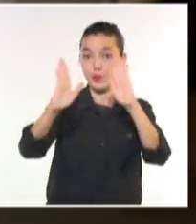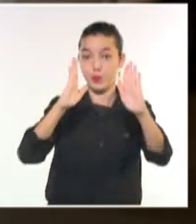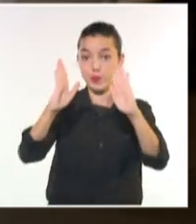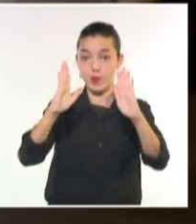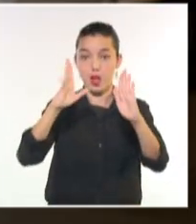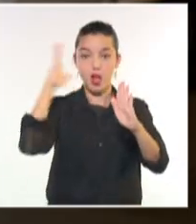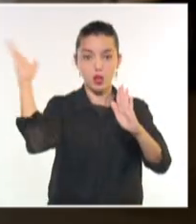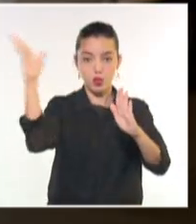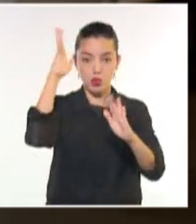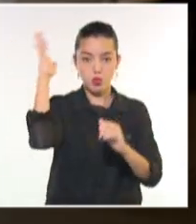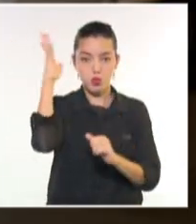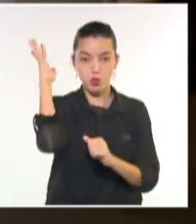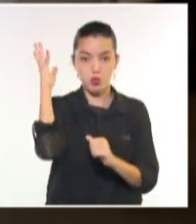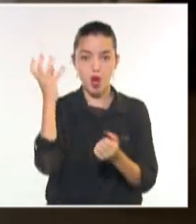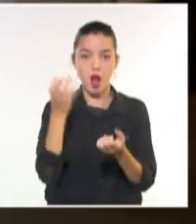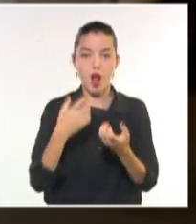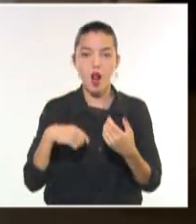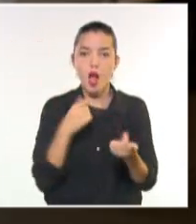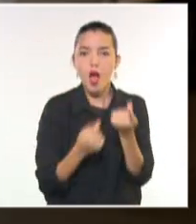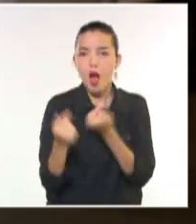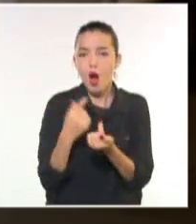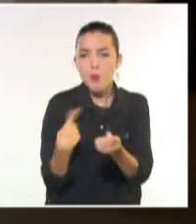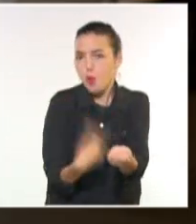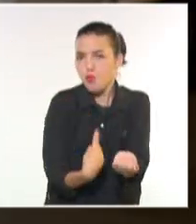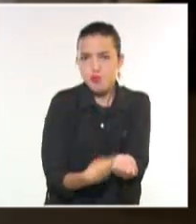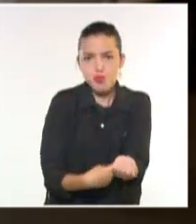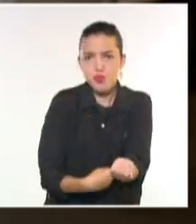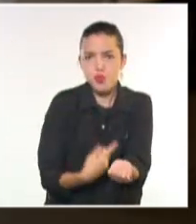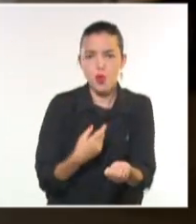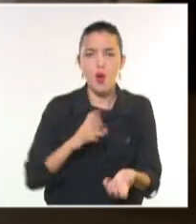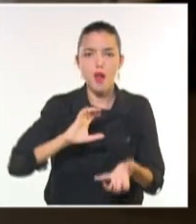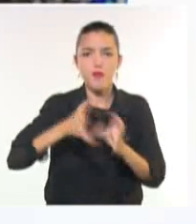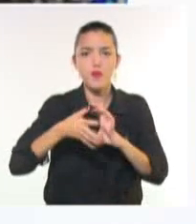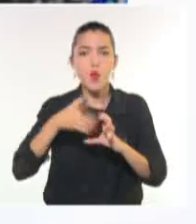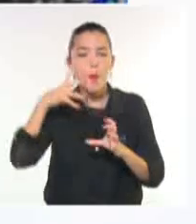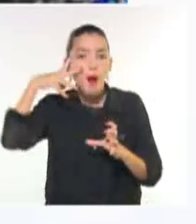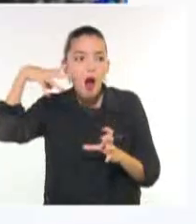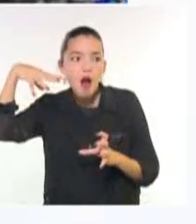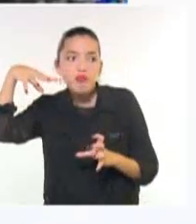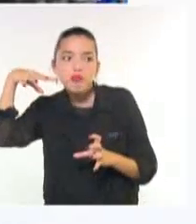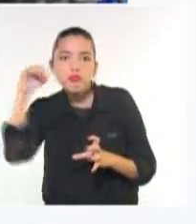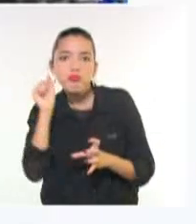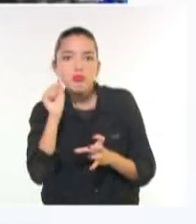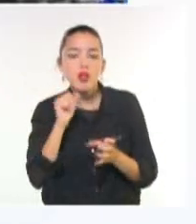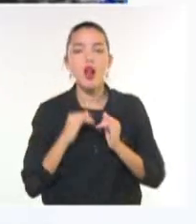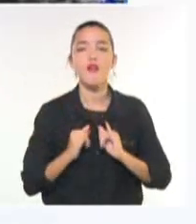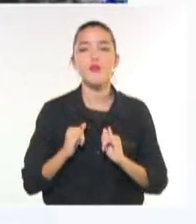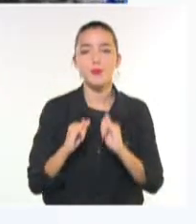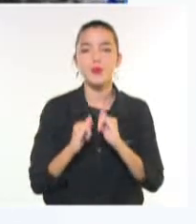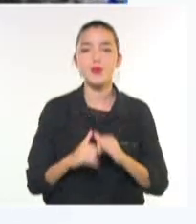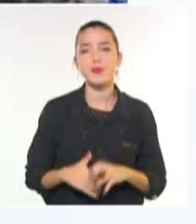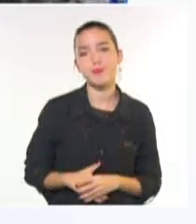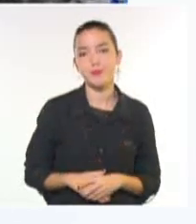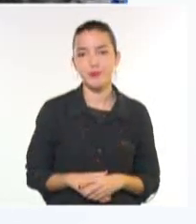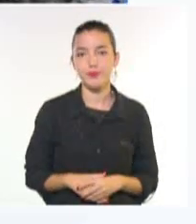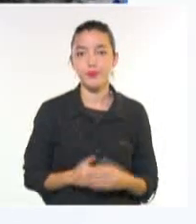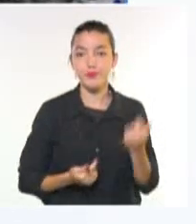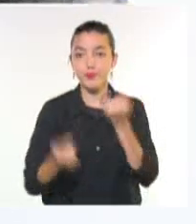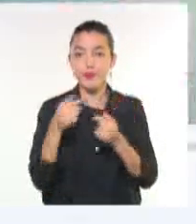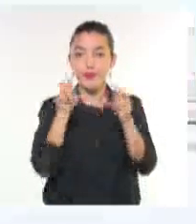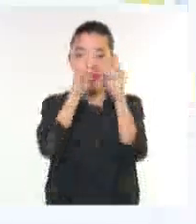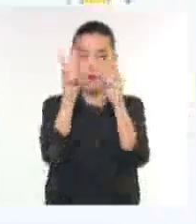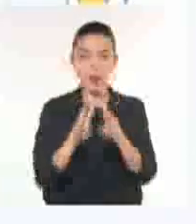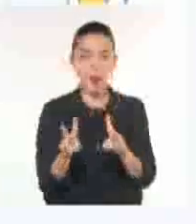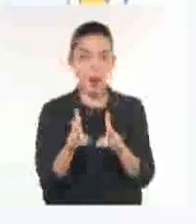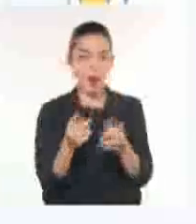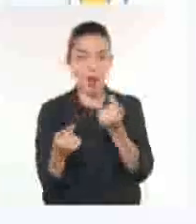comunes se relaciona con las maneras de interpretar los modelos de pronósticos. Muchas veces desde algunos perfiles se divulga